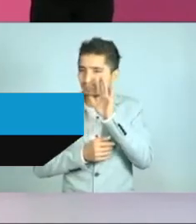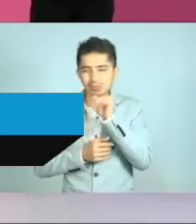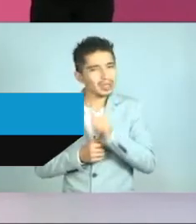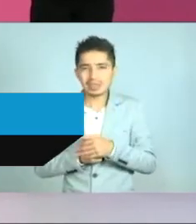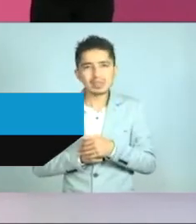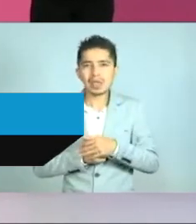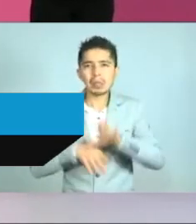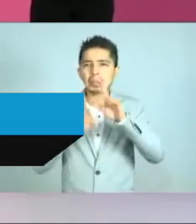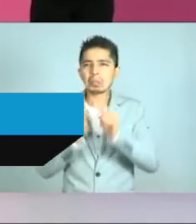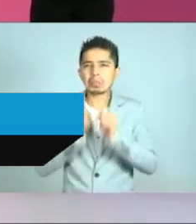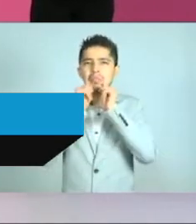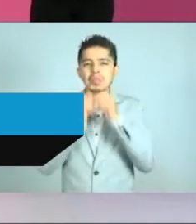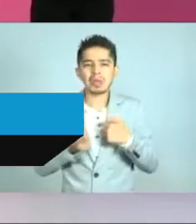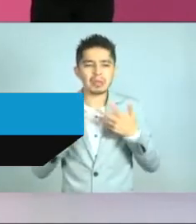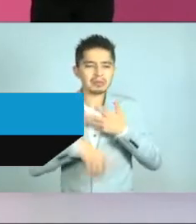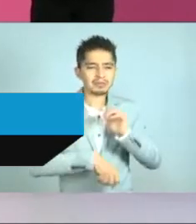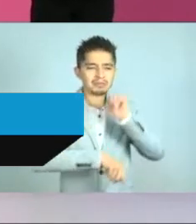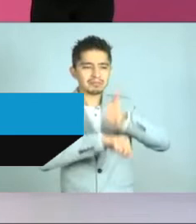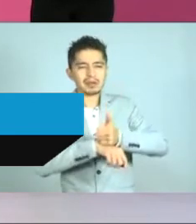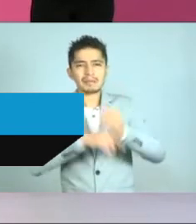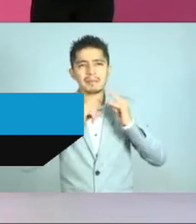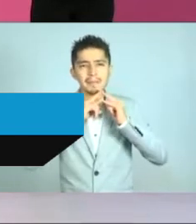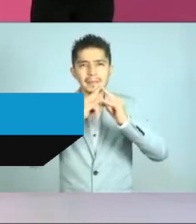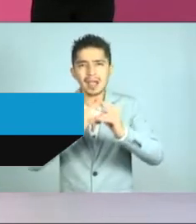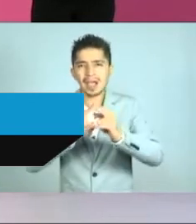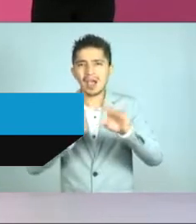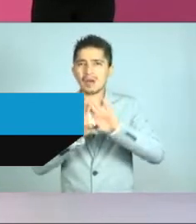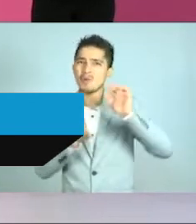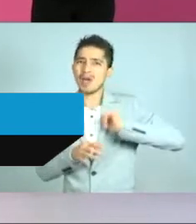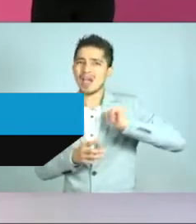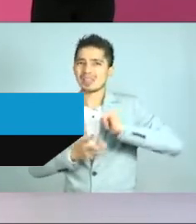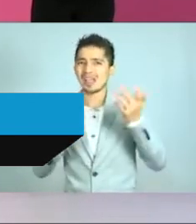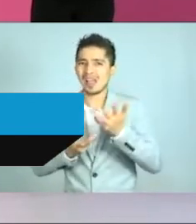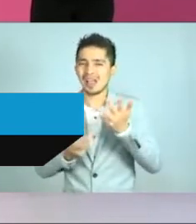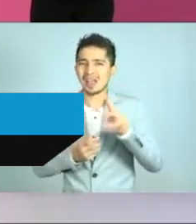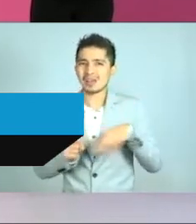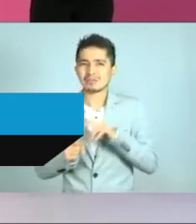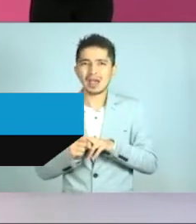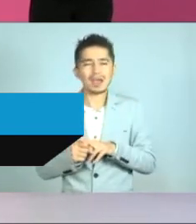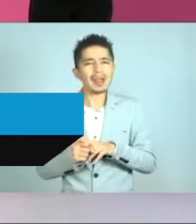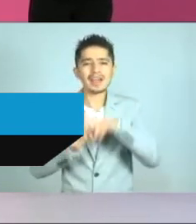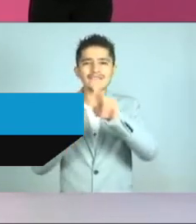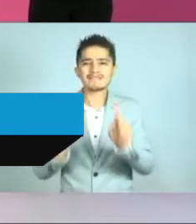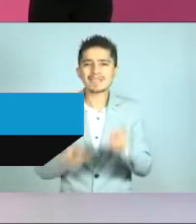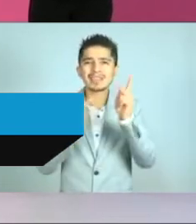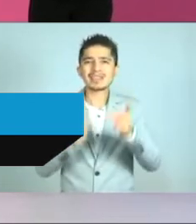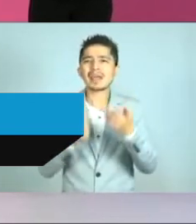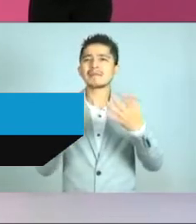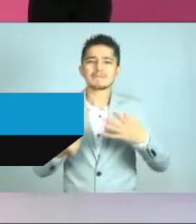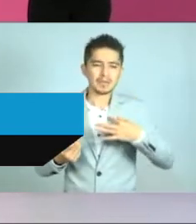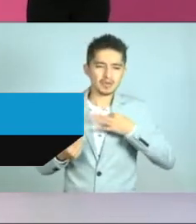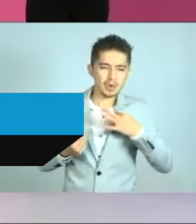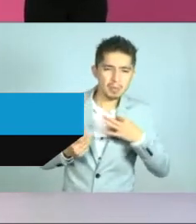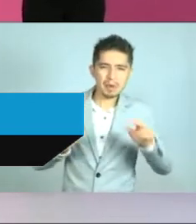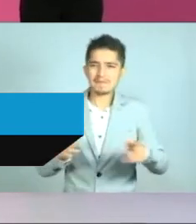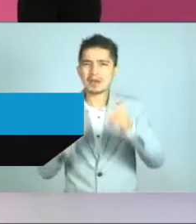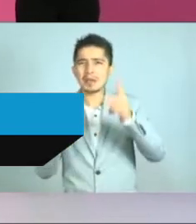domingo, hay que hacerla el sábado, porque el domingo vamos a cerrar completamente los centros